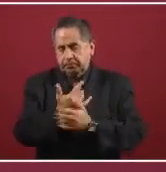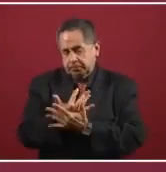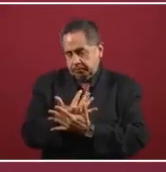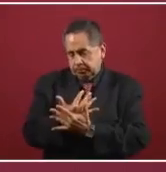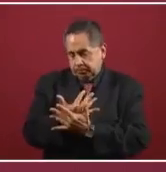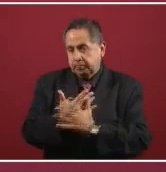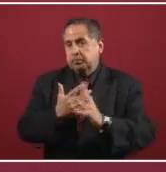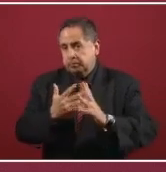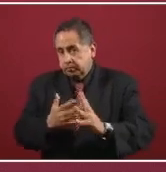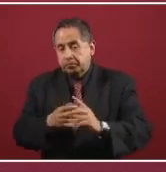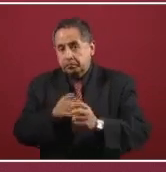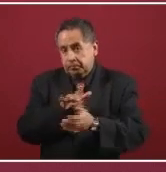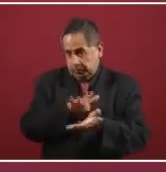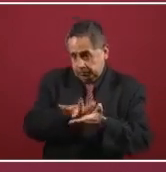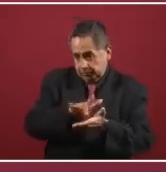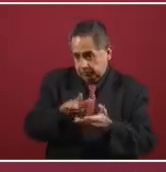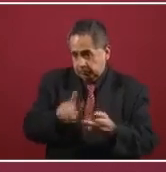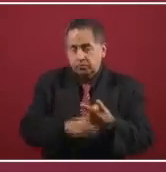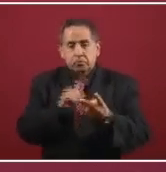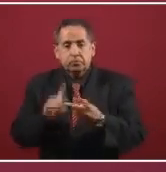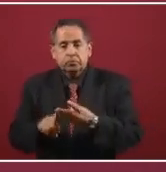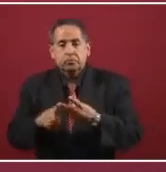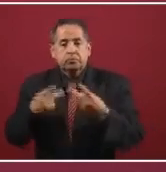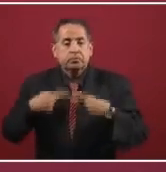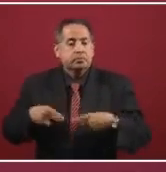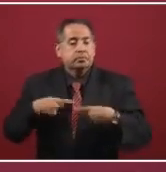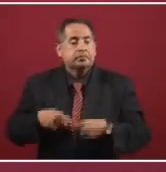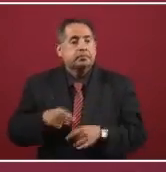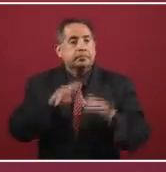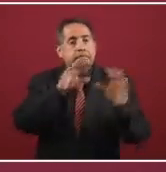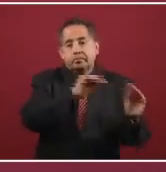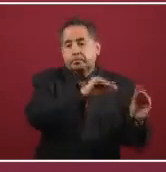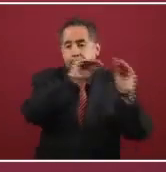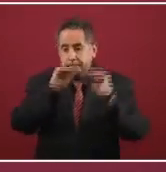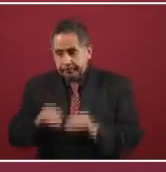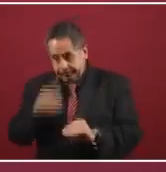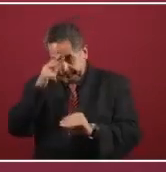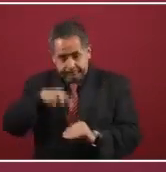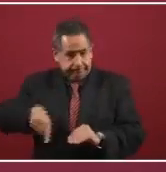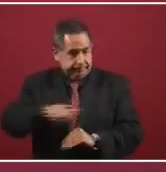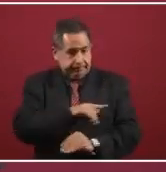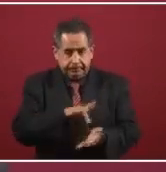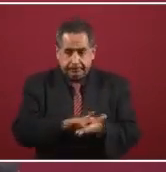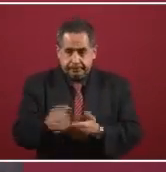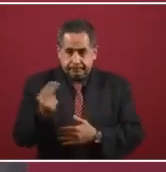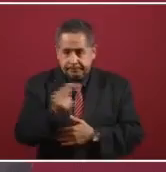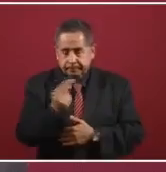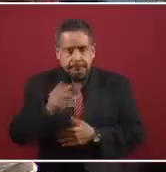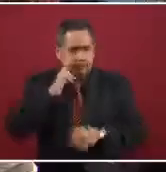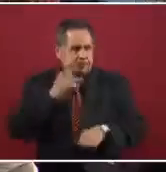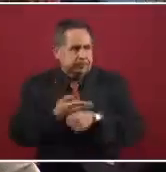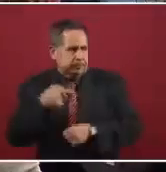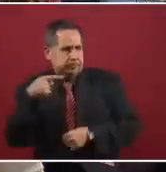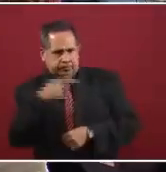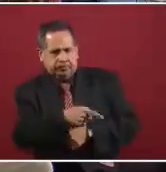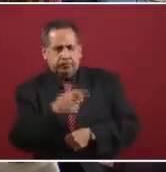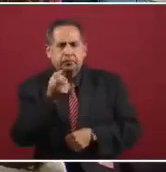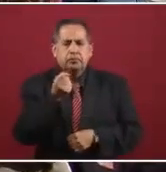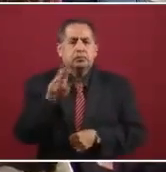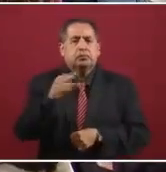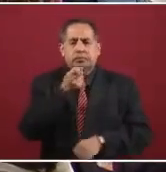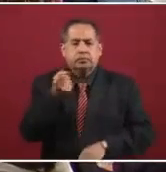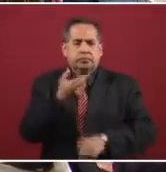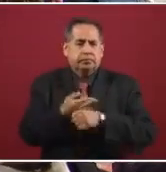o a los repatriados mexicanos que necesiten apoyo. Esa es la tarea de él, de la subsecretaría del